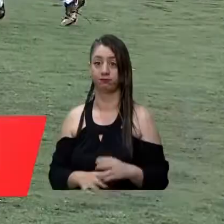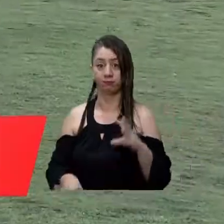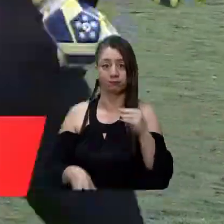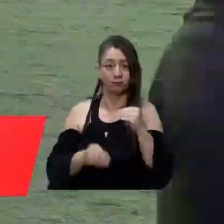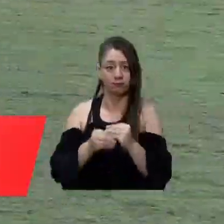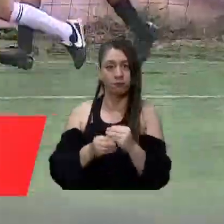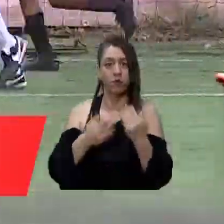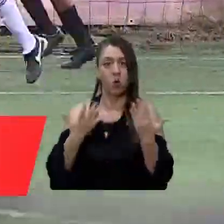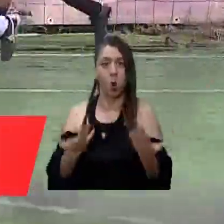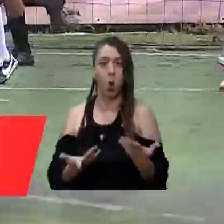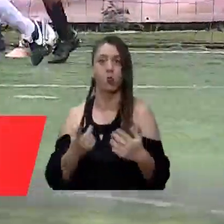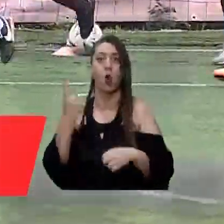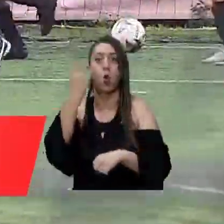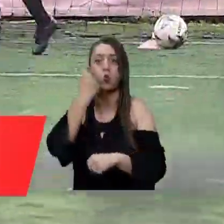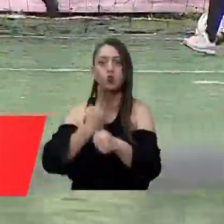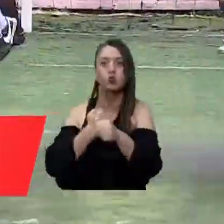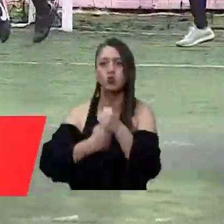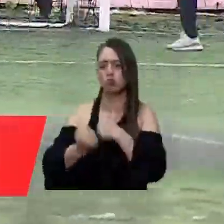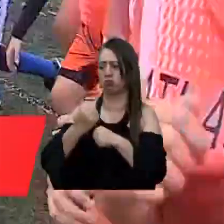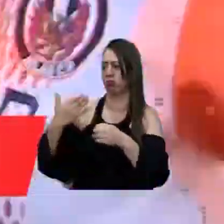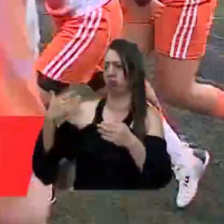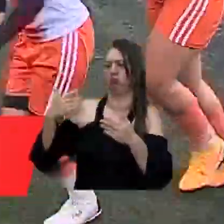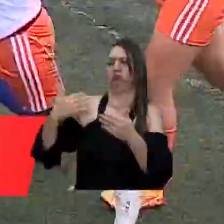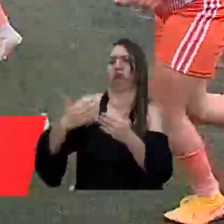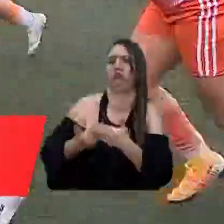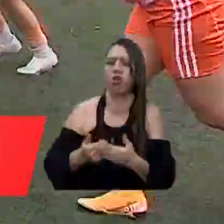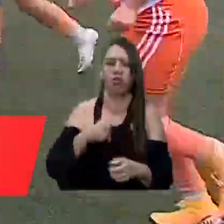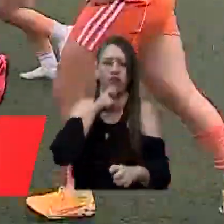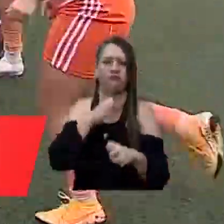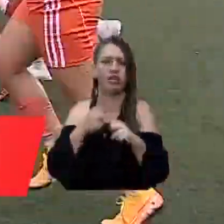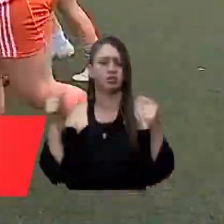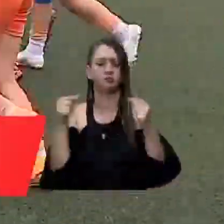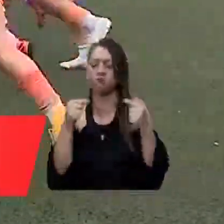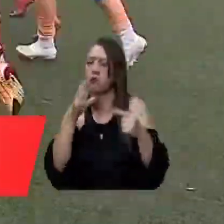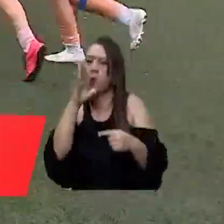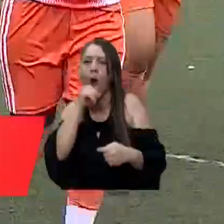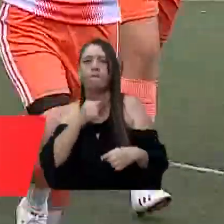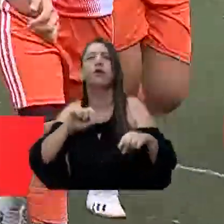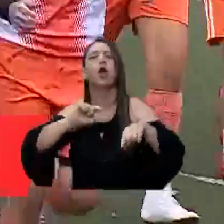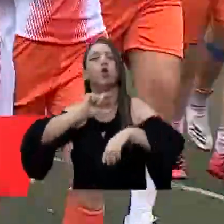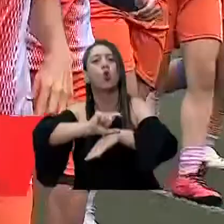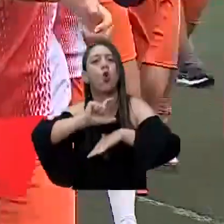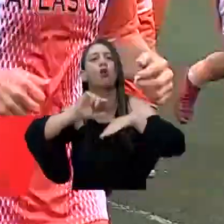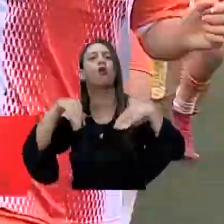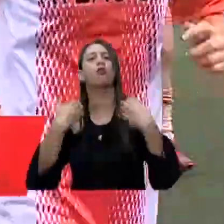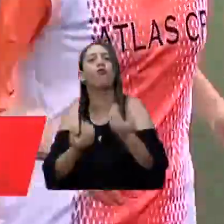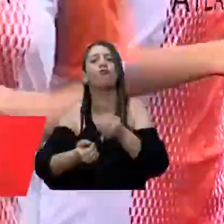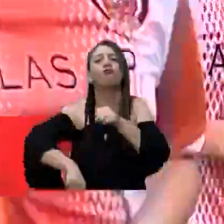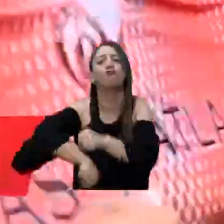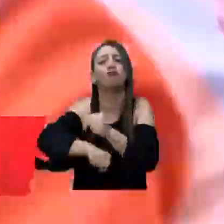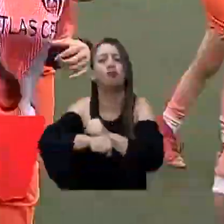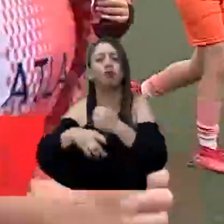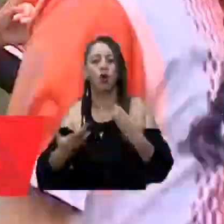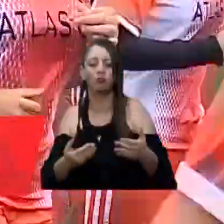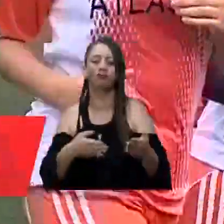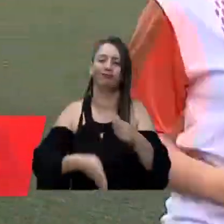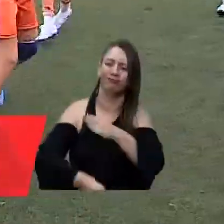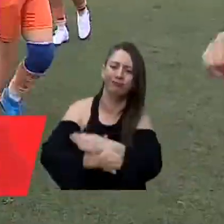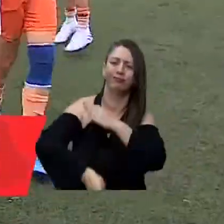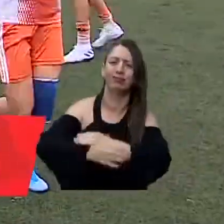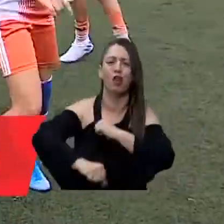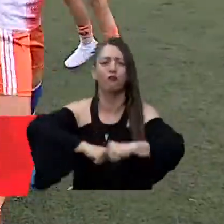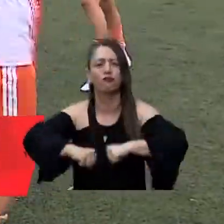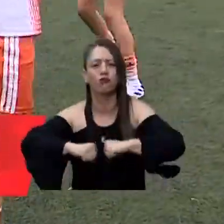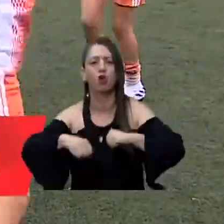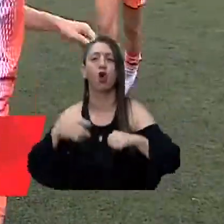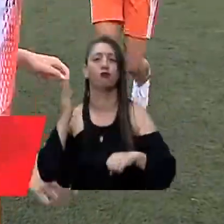Además, en medio de un año difícil sin partidos ni competencias, las escuelas de fútbol en Cali continúan abriendo camino para las futuras